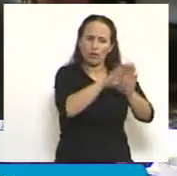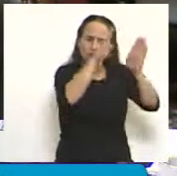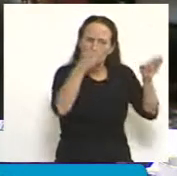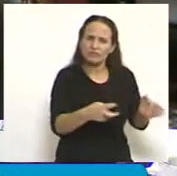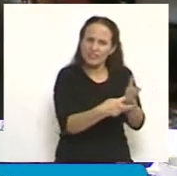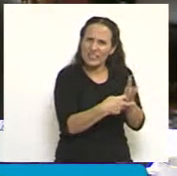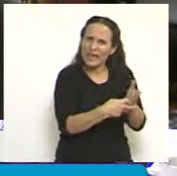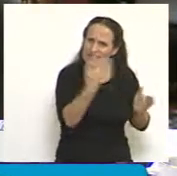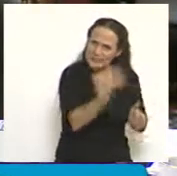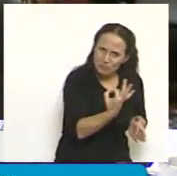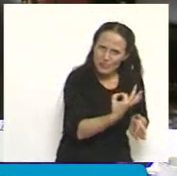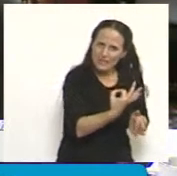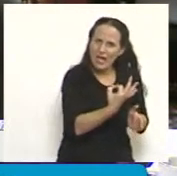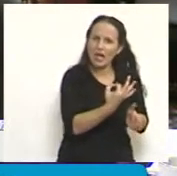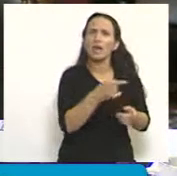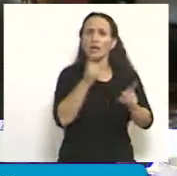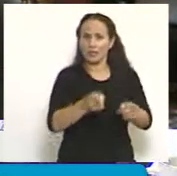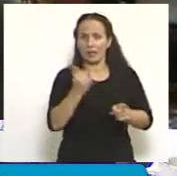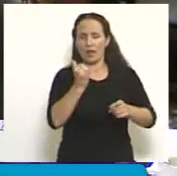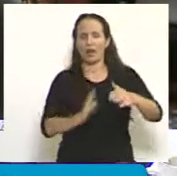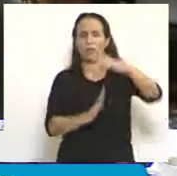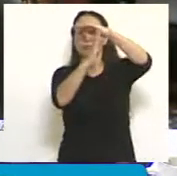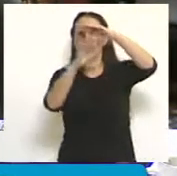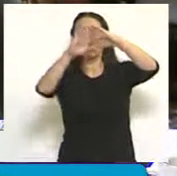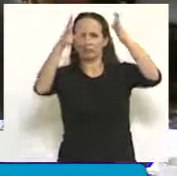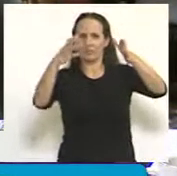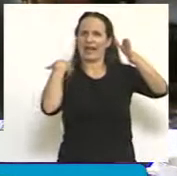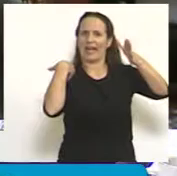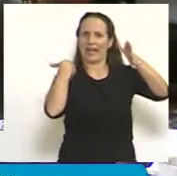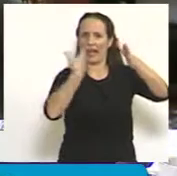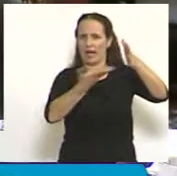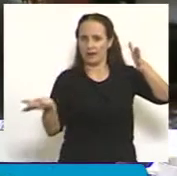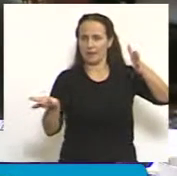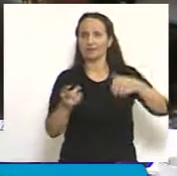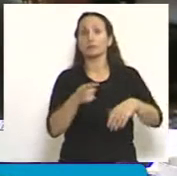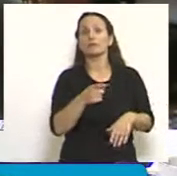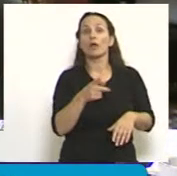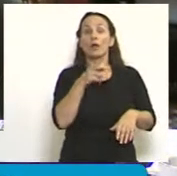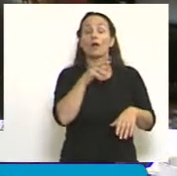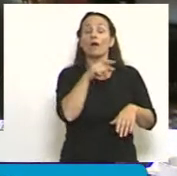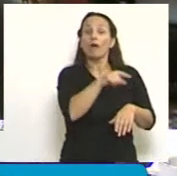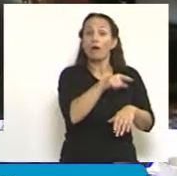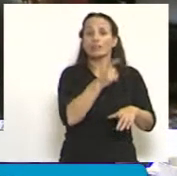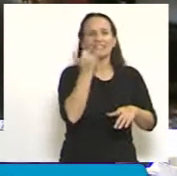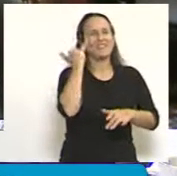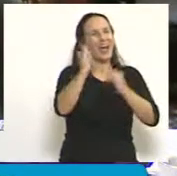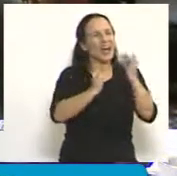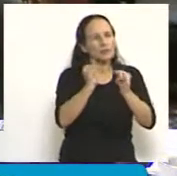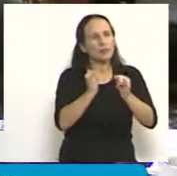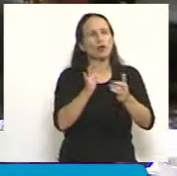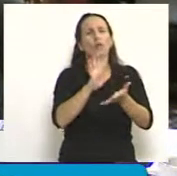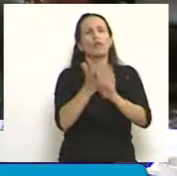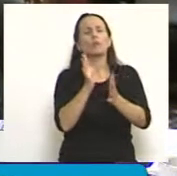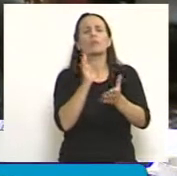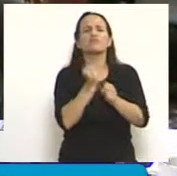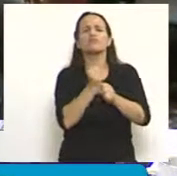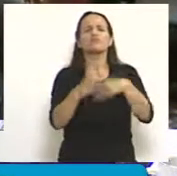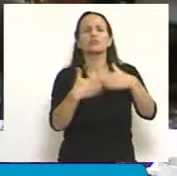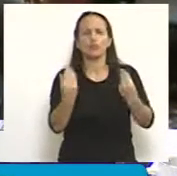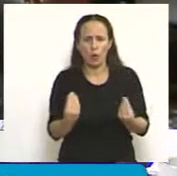acuérdense, hasta el momento en que renuncia, y lo digo con mucho pesar, nuestro querido decano, el